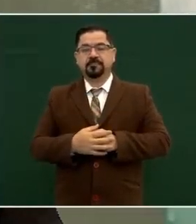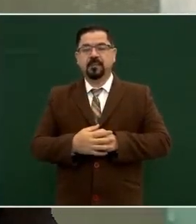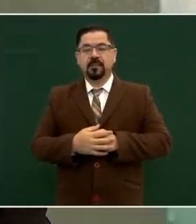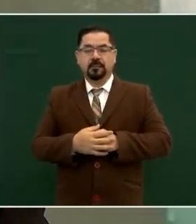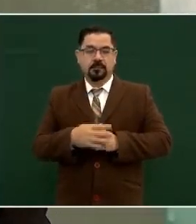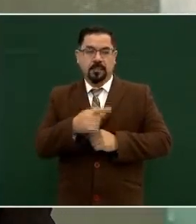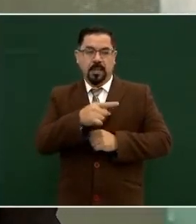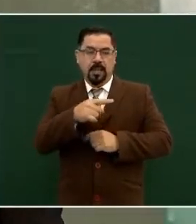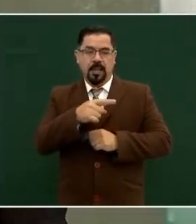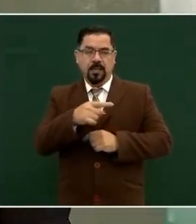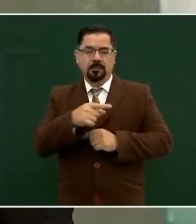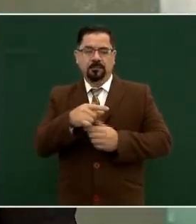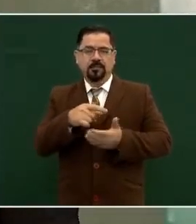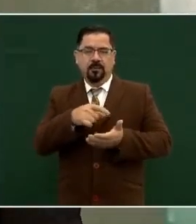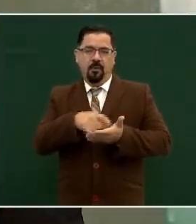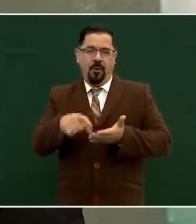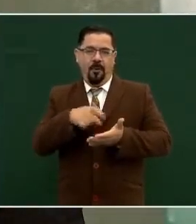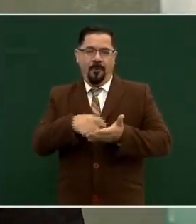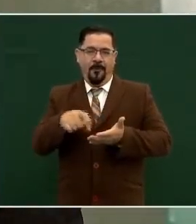que compra